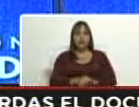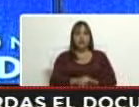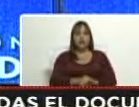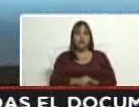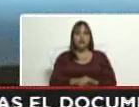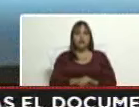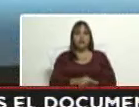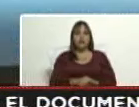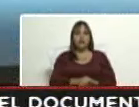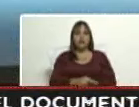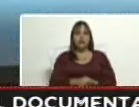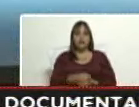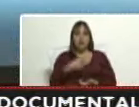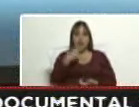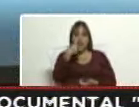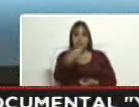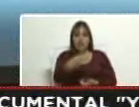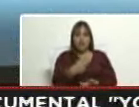Cuando te digo,